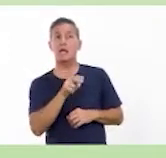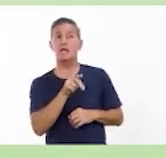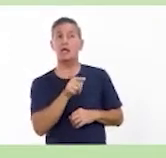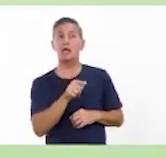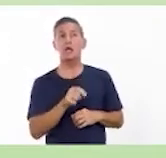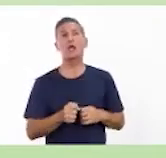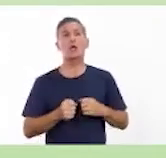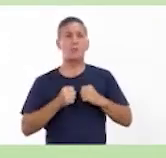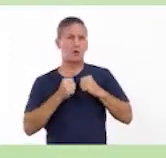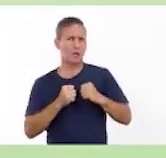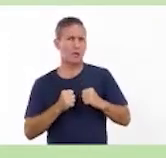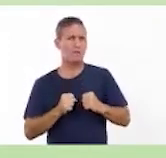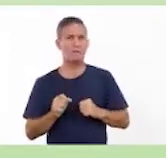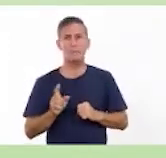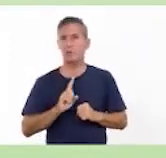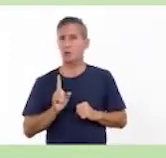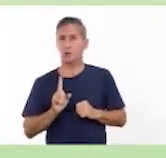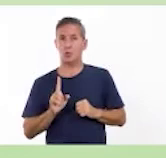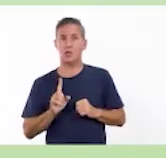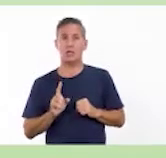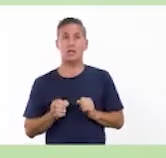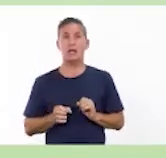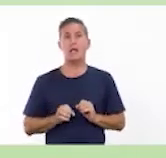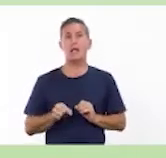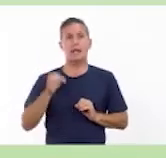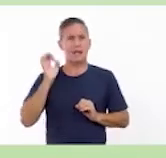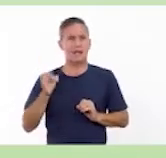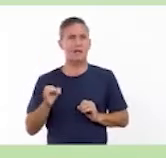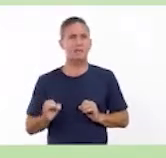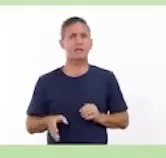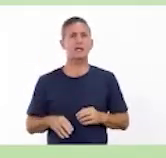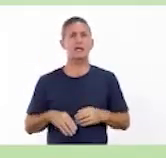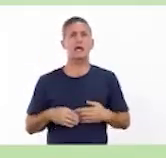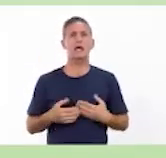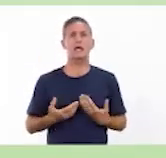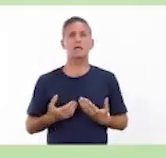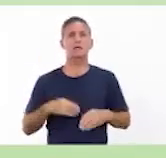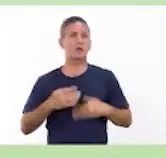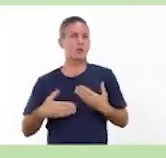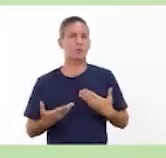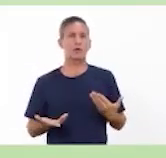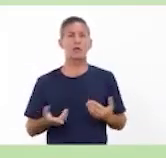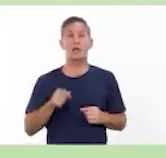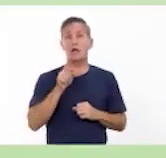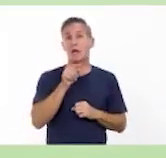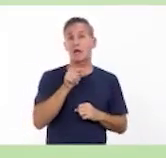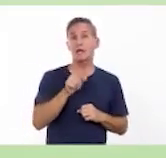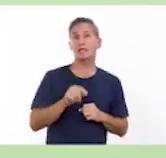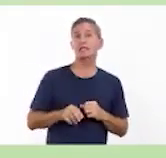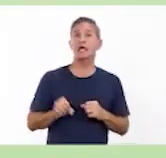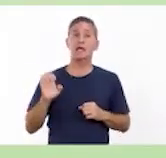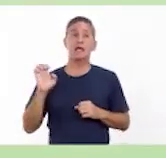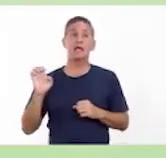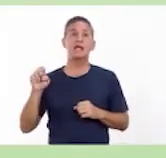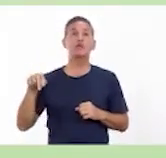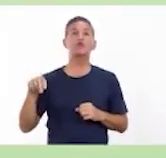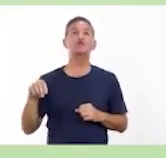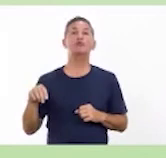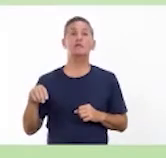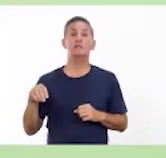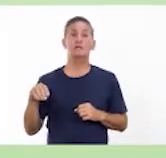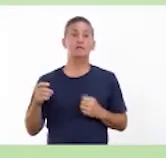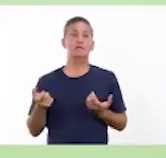algo, pueden afirmar o negar la realidad de un hecho. Ejemplo, estas enunciativas pueden ser